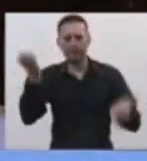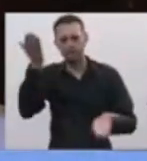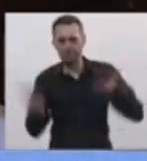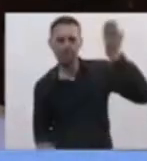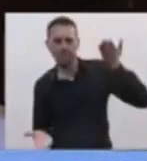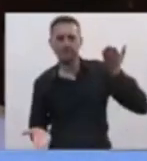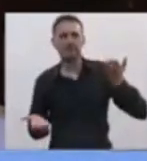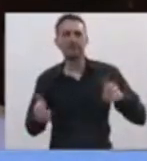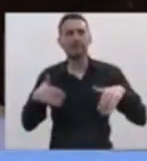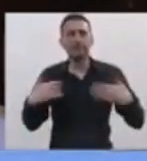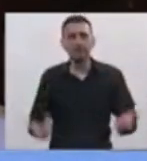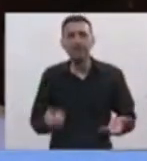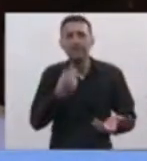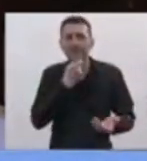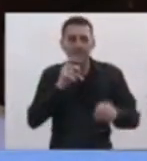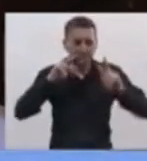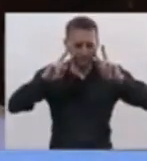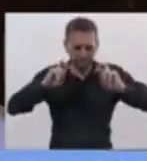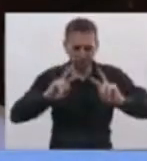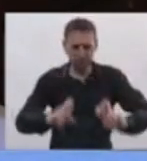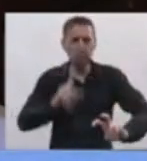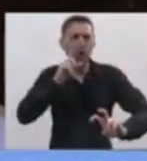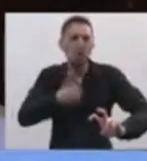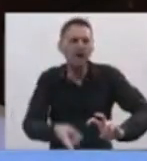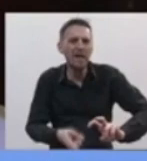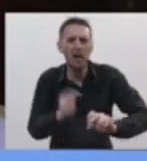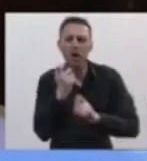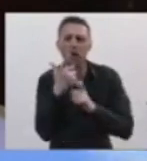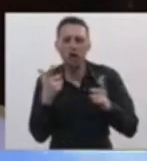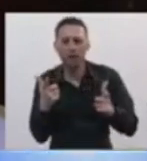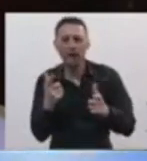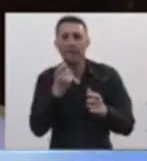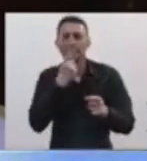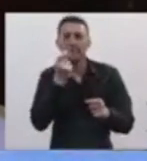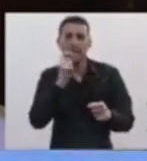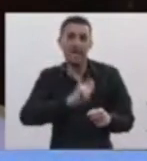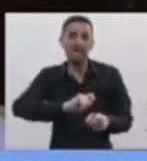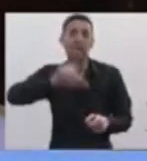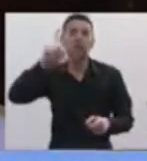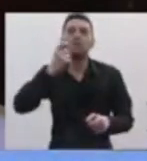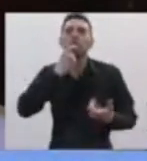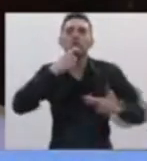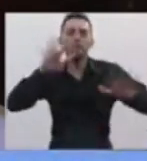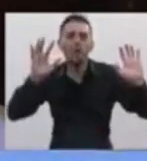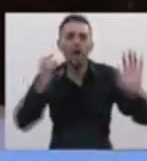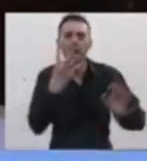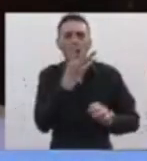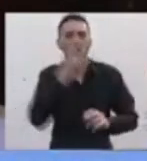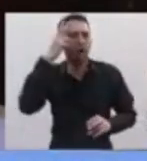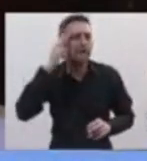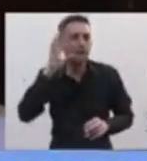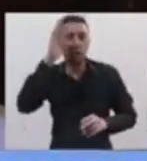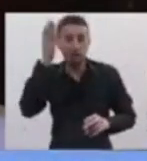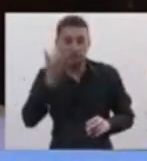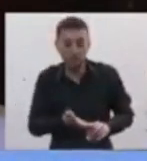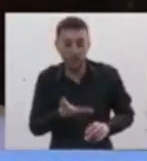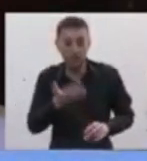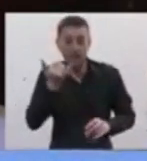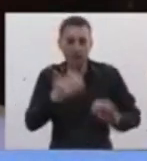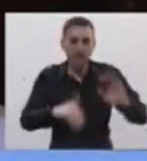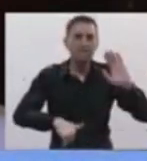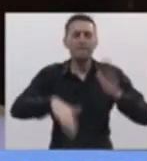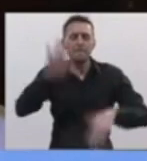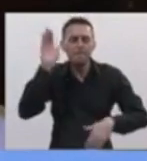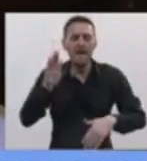pero además si no analizamos riesgos no vemos con estos problemas si la inflación en lugar del 29 fuera el 40 por ciento habría mayor laxitud